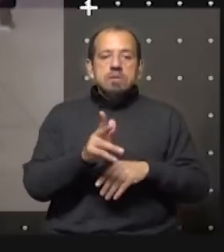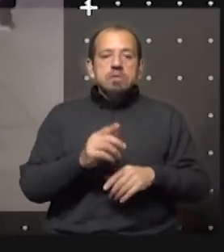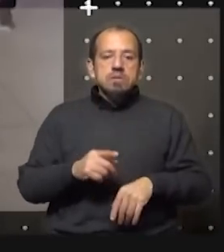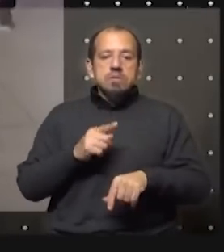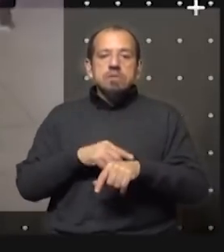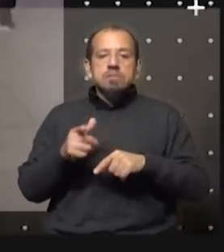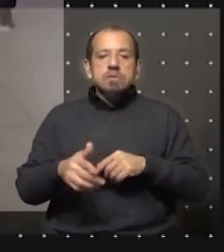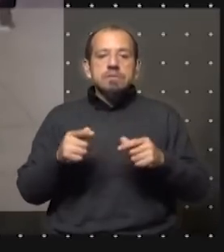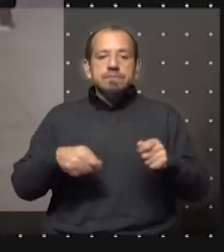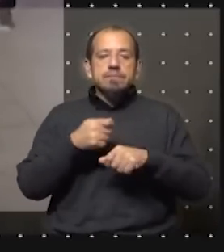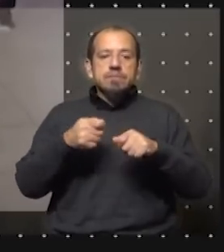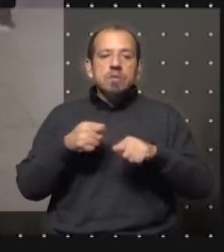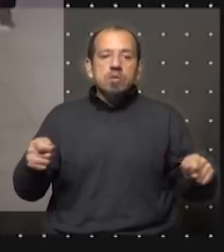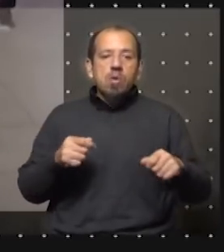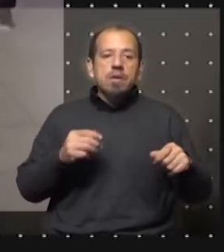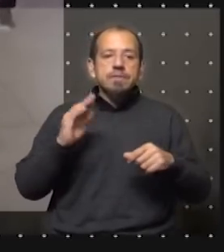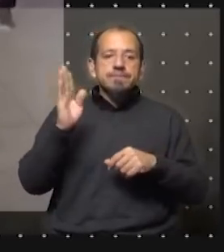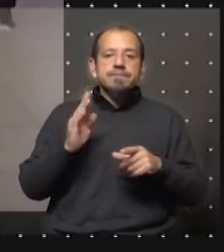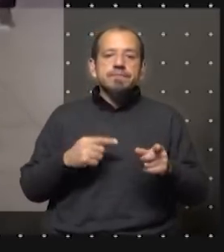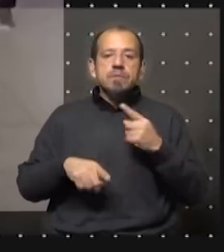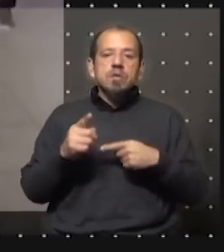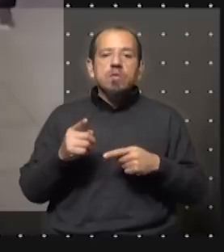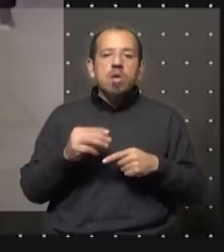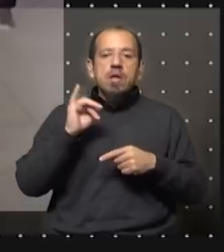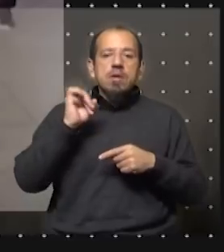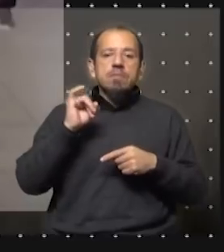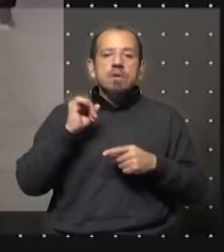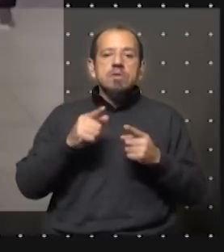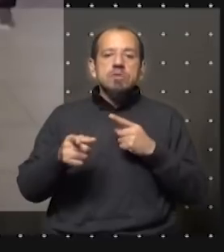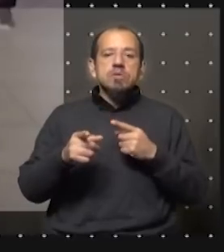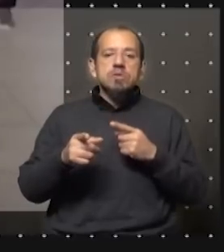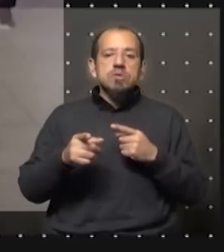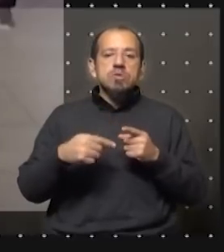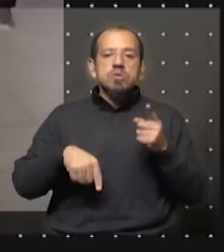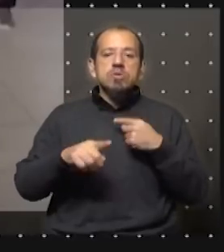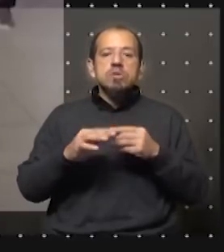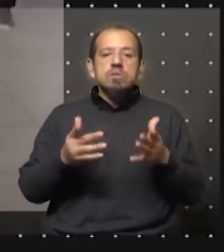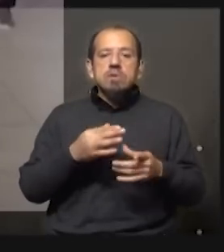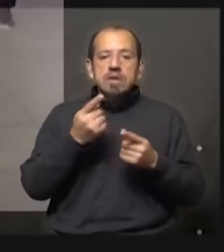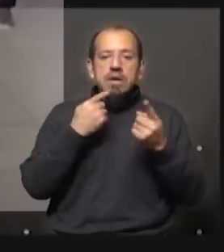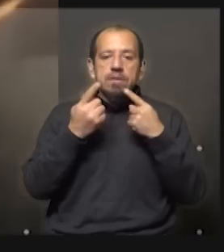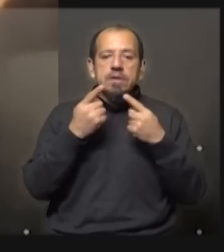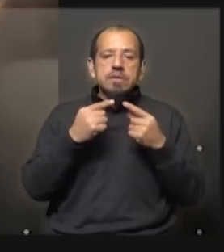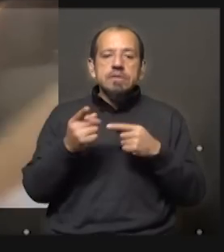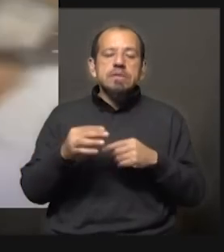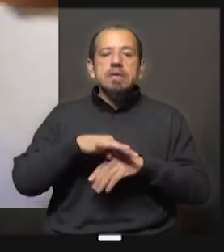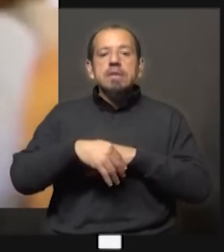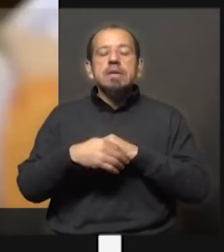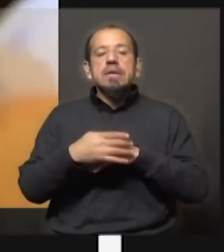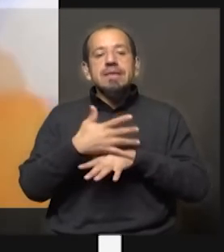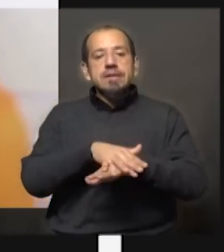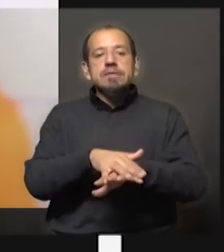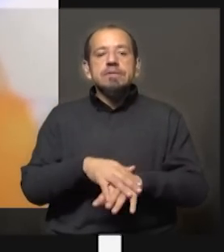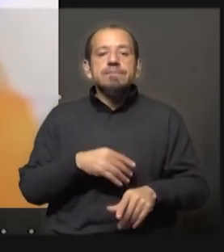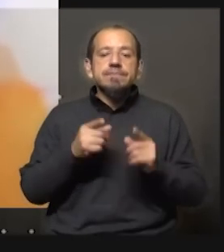presentar conclusiones sobre el retiro de Brasilia que a finales de mayo reunió los mandatarios suramericanos para hablar de integración también se habrá